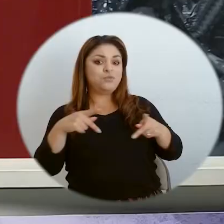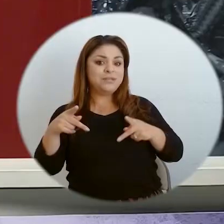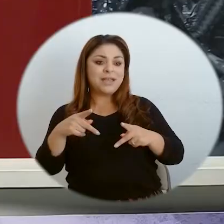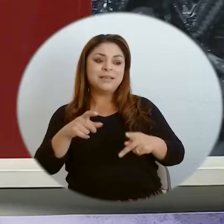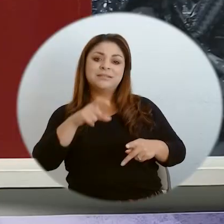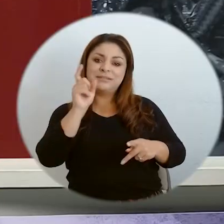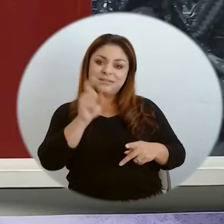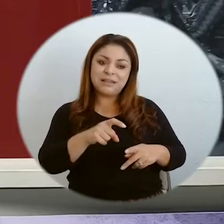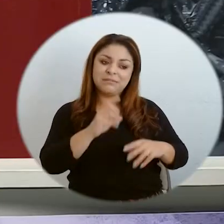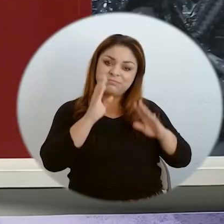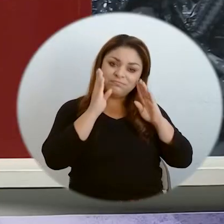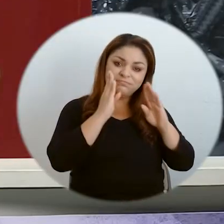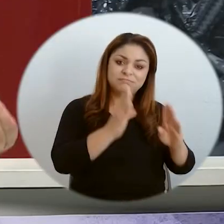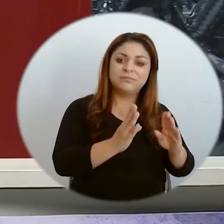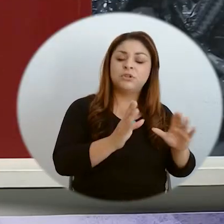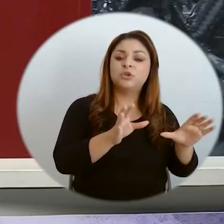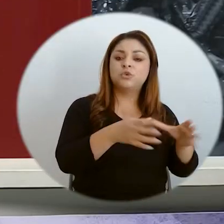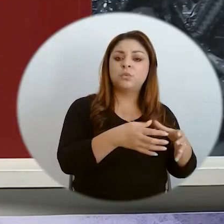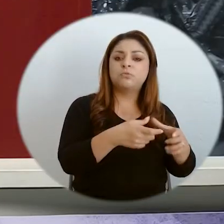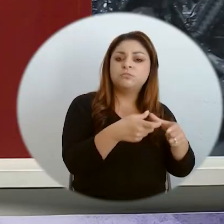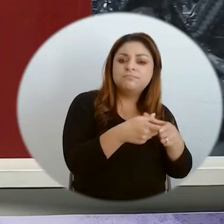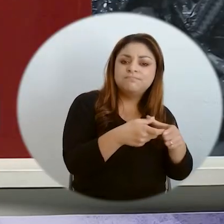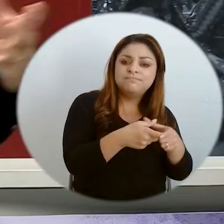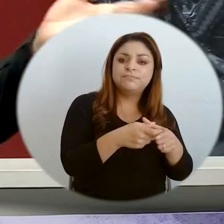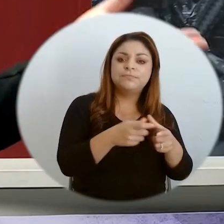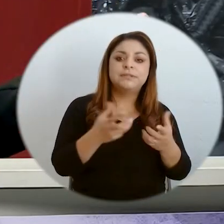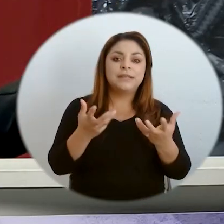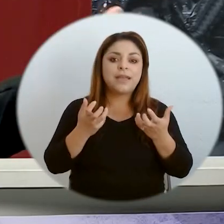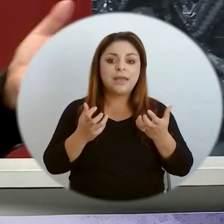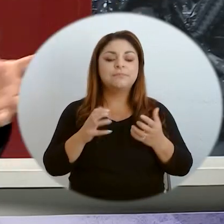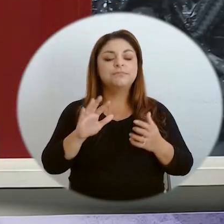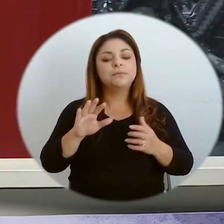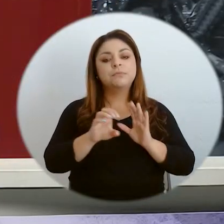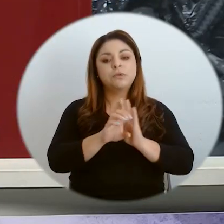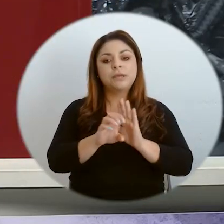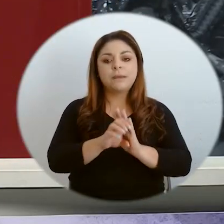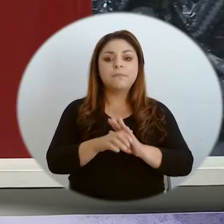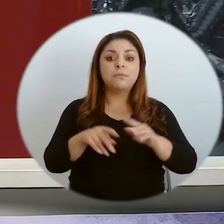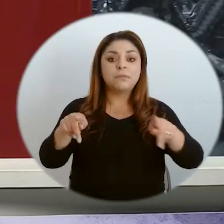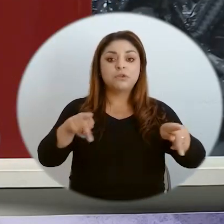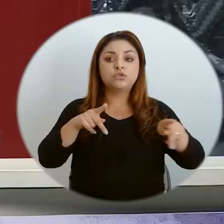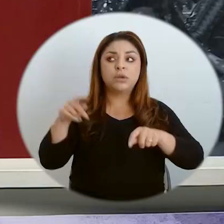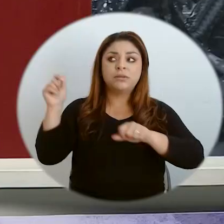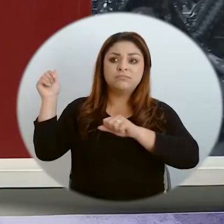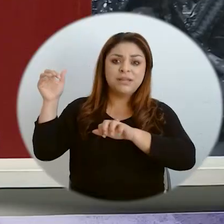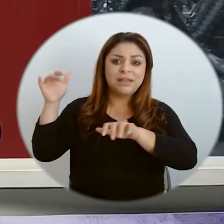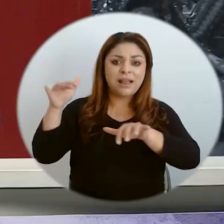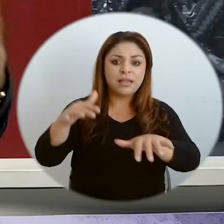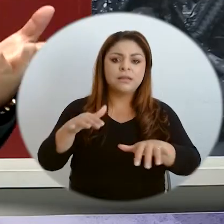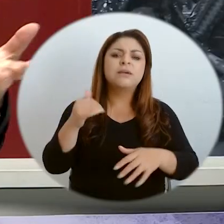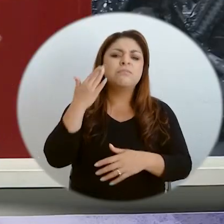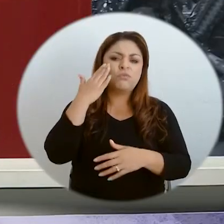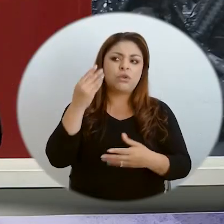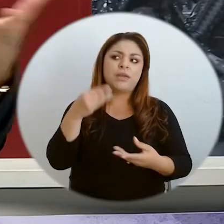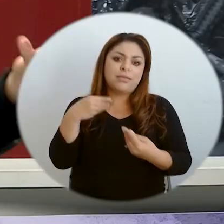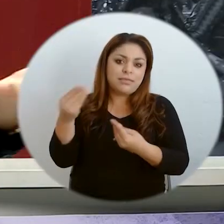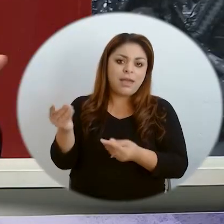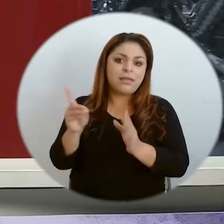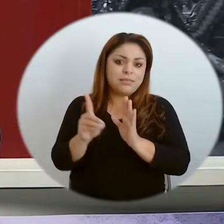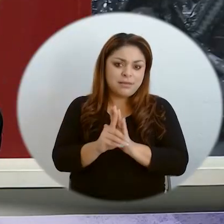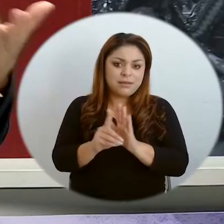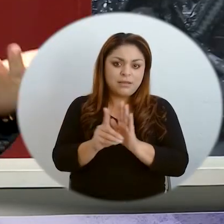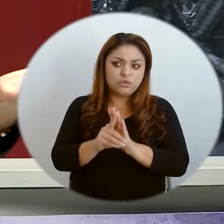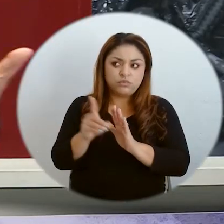lo que esos grupos minoritarios quieren? Adrián hablaba de la población migrante, bueno, ¿por qué tienen que tener